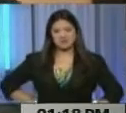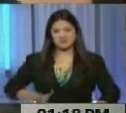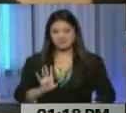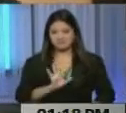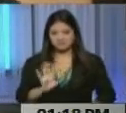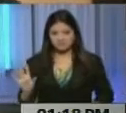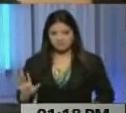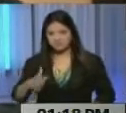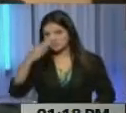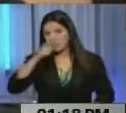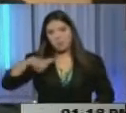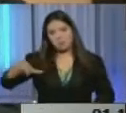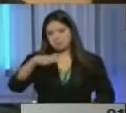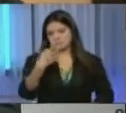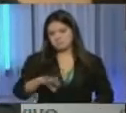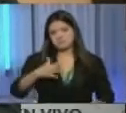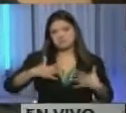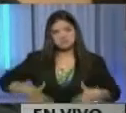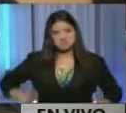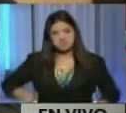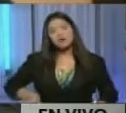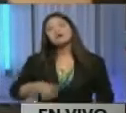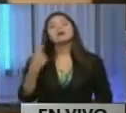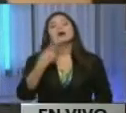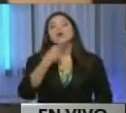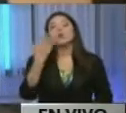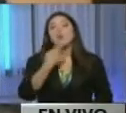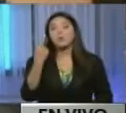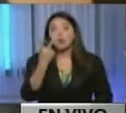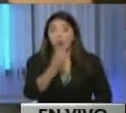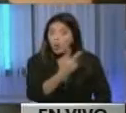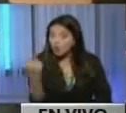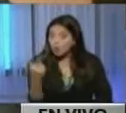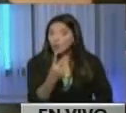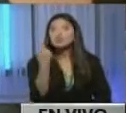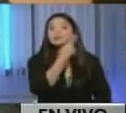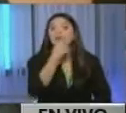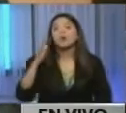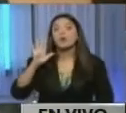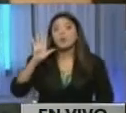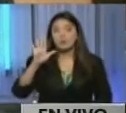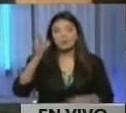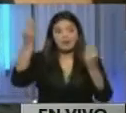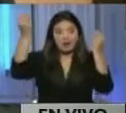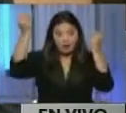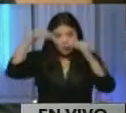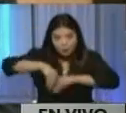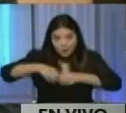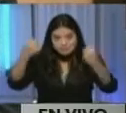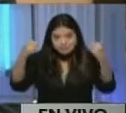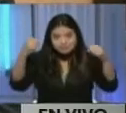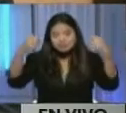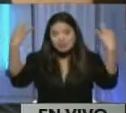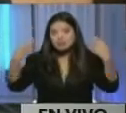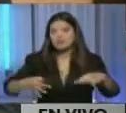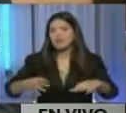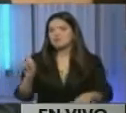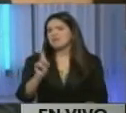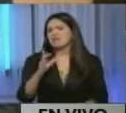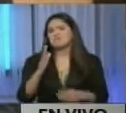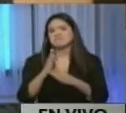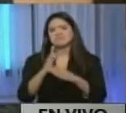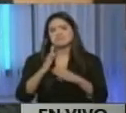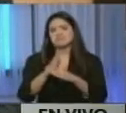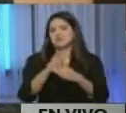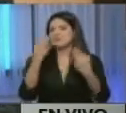El Gobierno Nacional y la FAREP se comprometen a que la implementación de este acuerdo se realice sin ninguna limitación en el